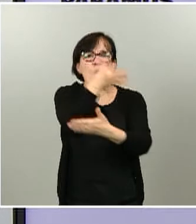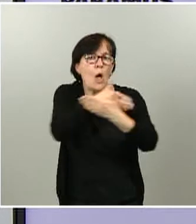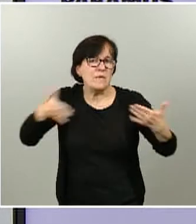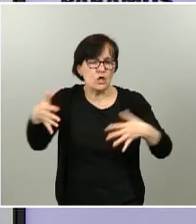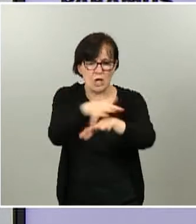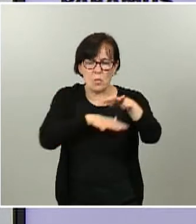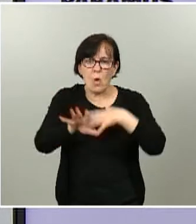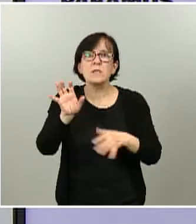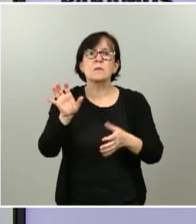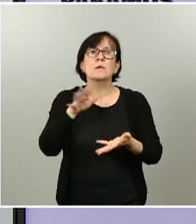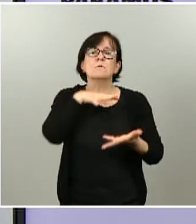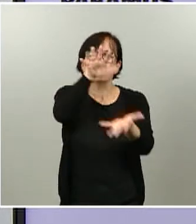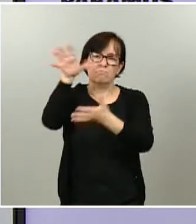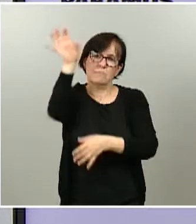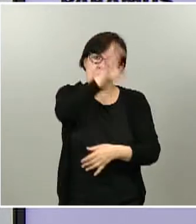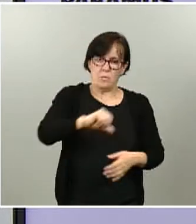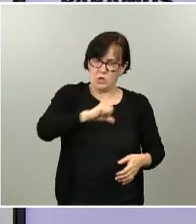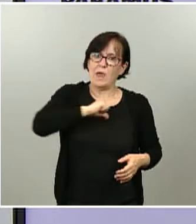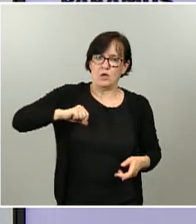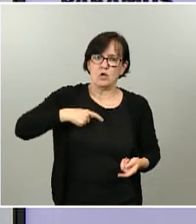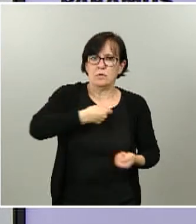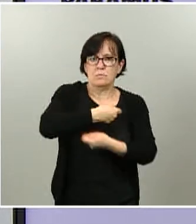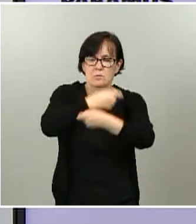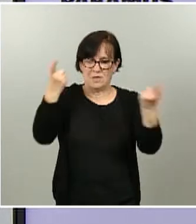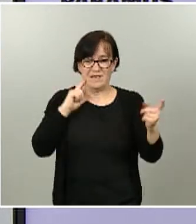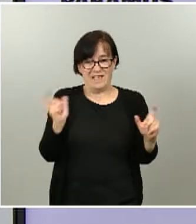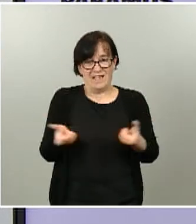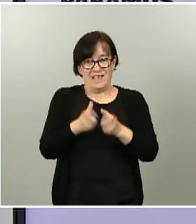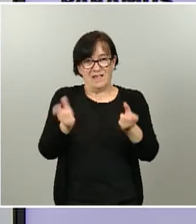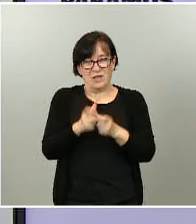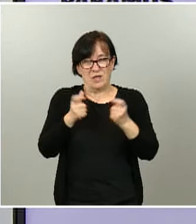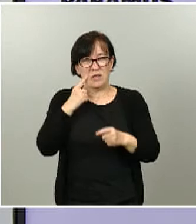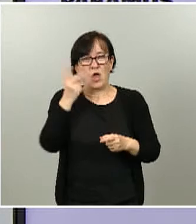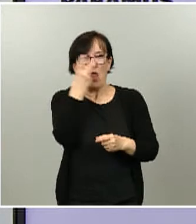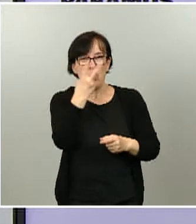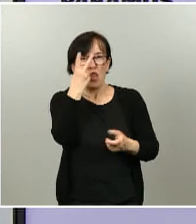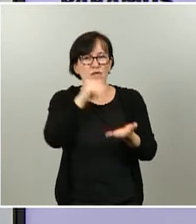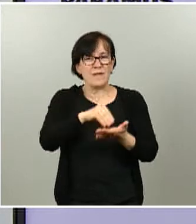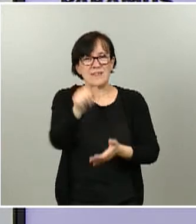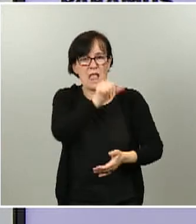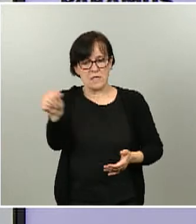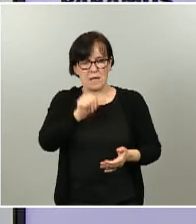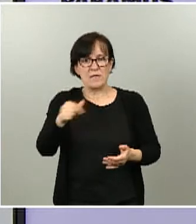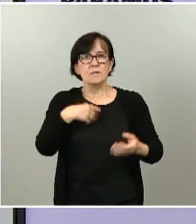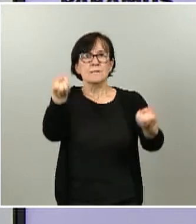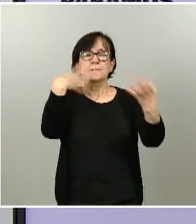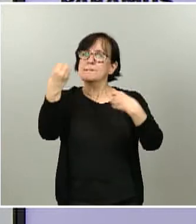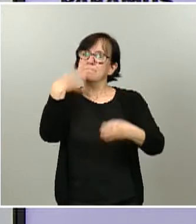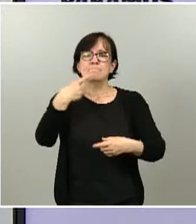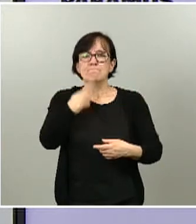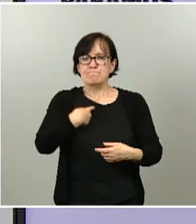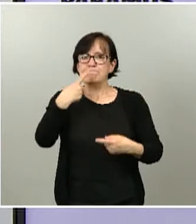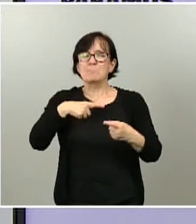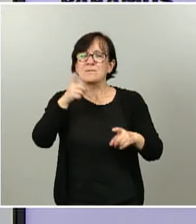en las reuniones que mantenemos habitualmente, 2 semanales, nos hicieron llegar dificultades, de que tenían